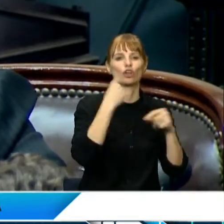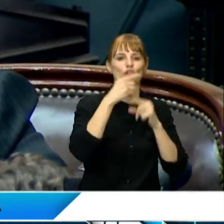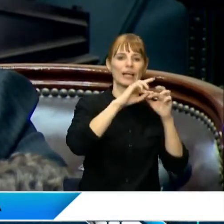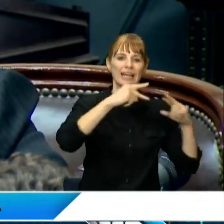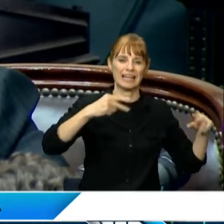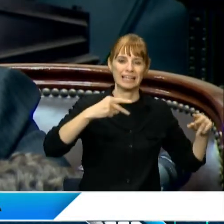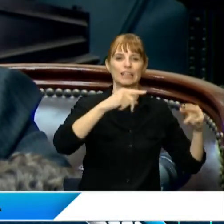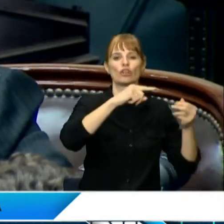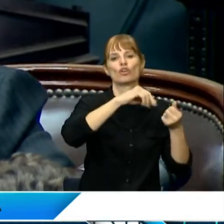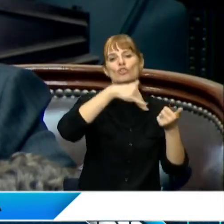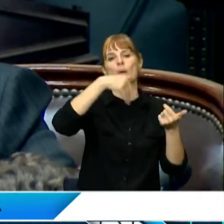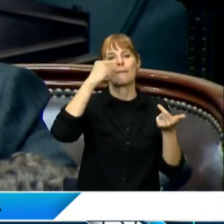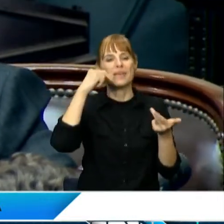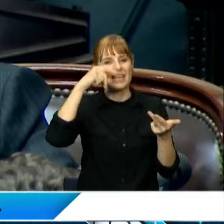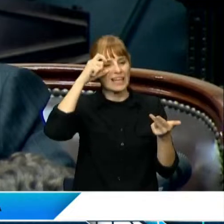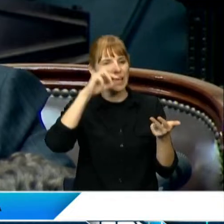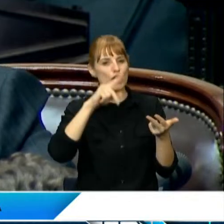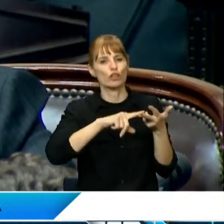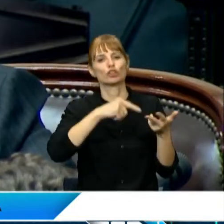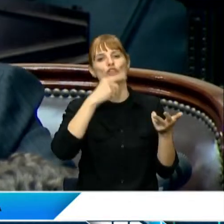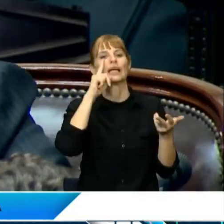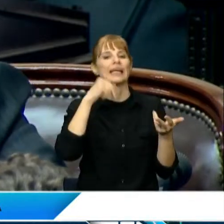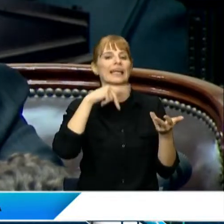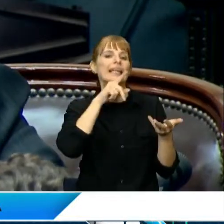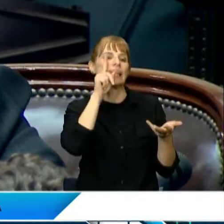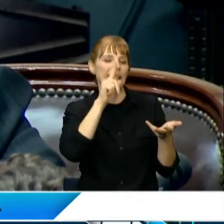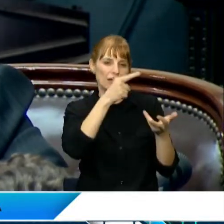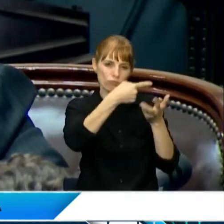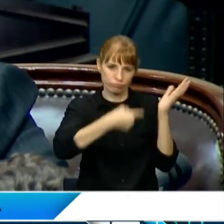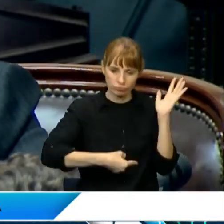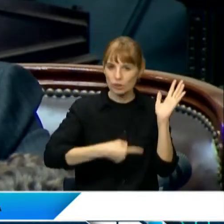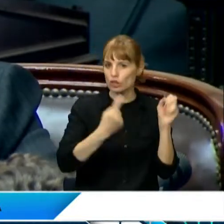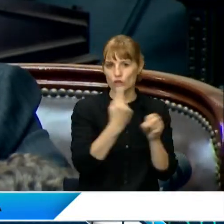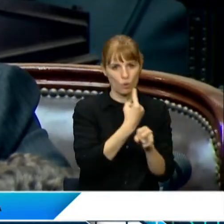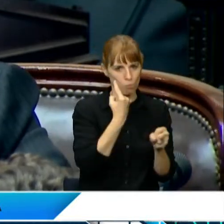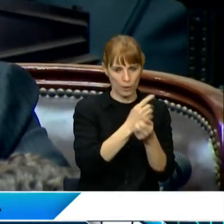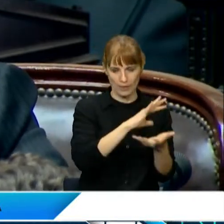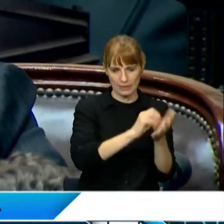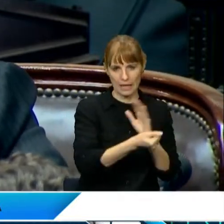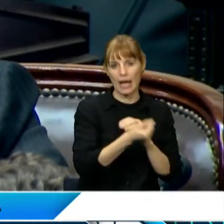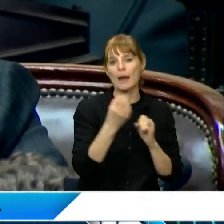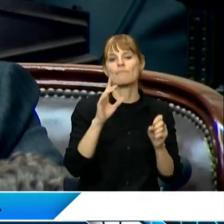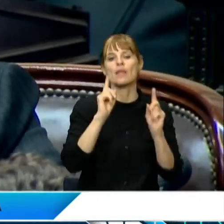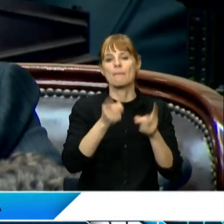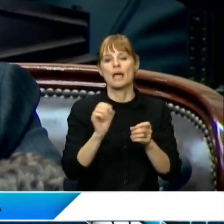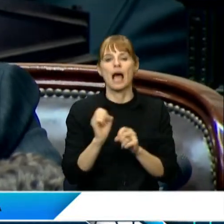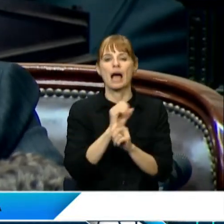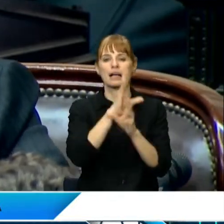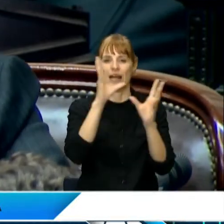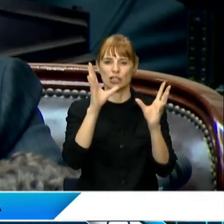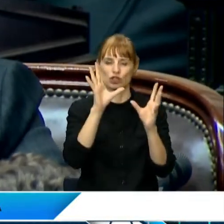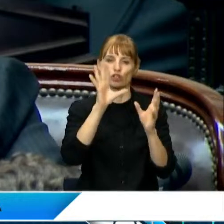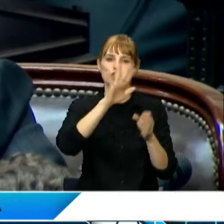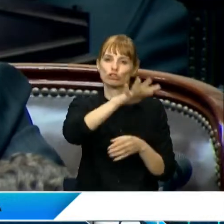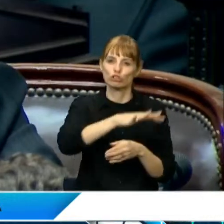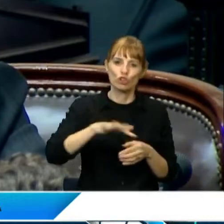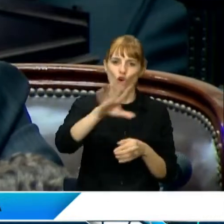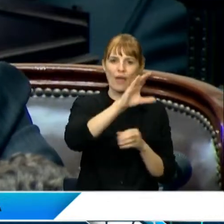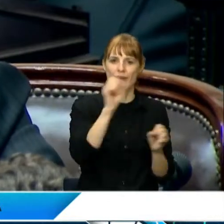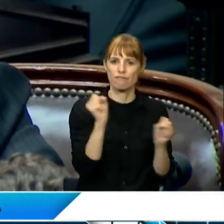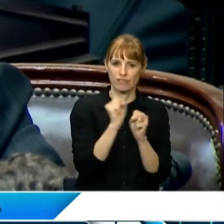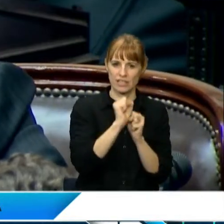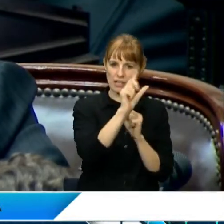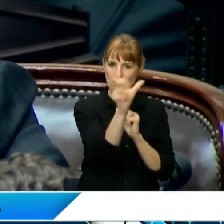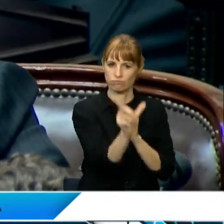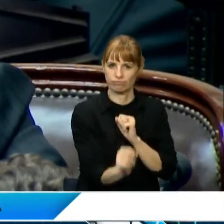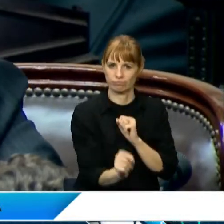Minero, entre otros. La aclaración en materia de zona fría a subsidios energéticos, que en realidad ya estaba